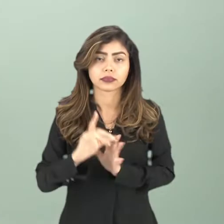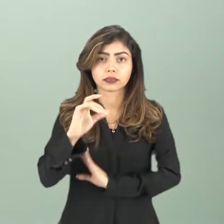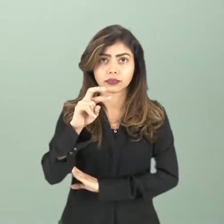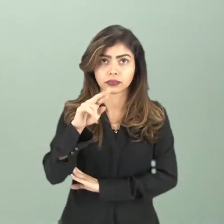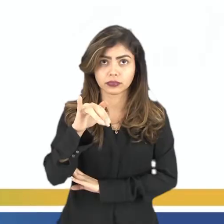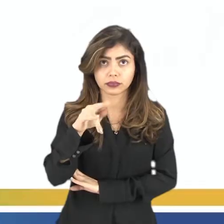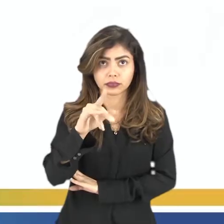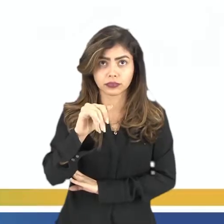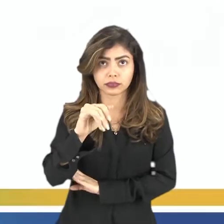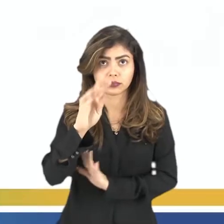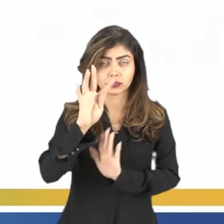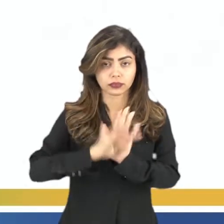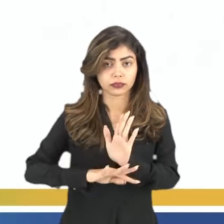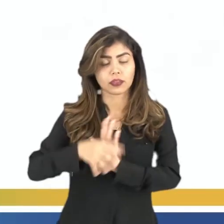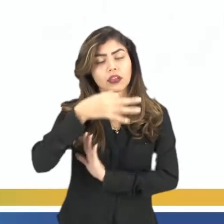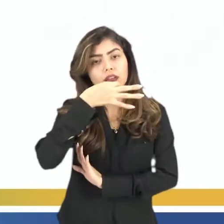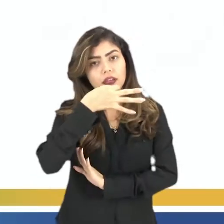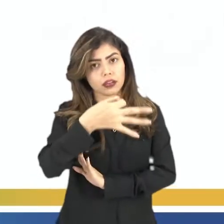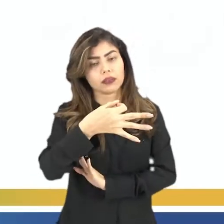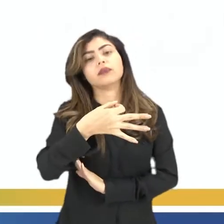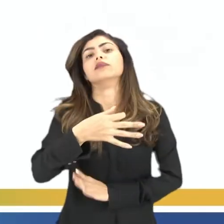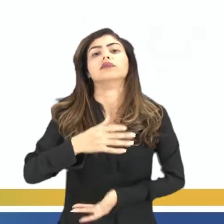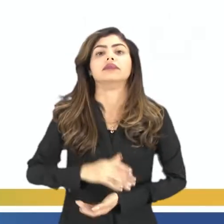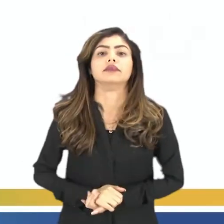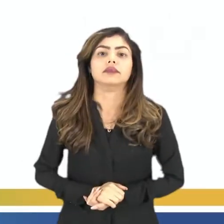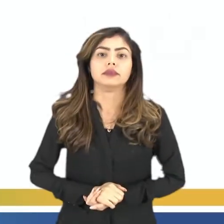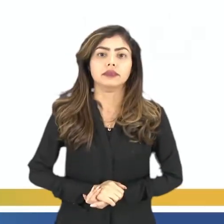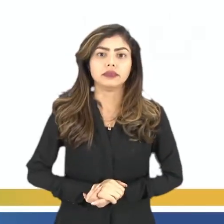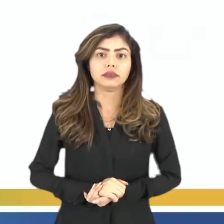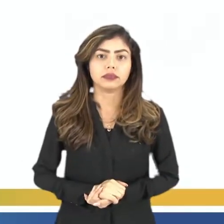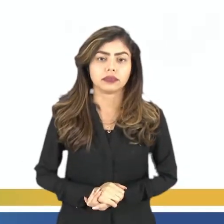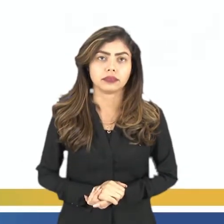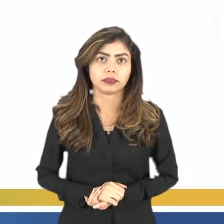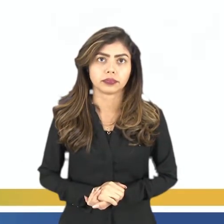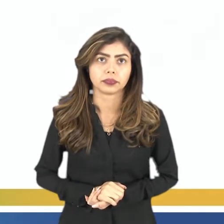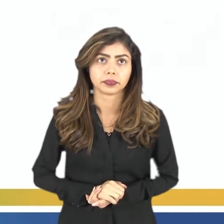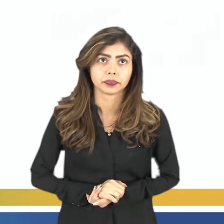de las conjunciones en el texto de opinión.